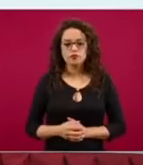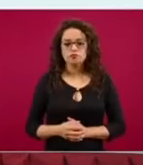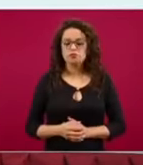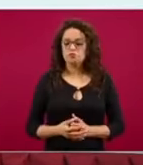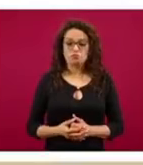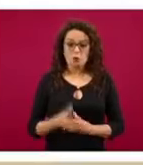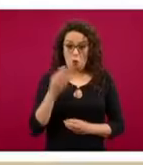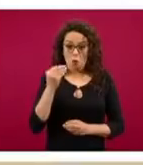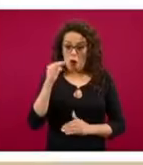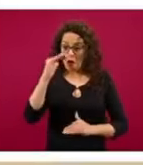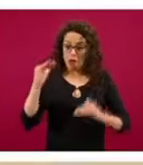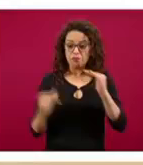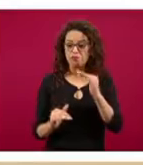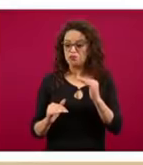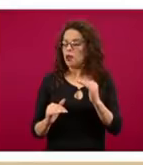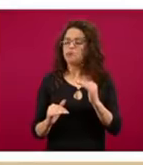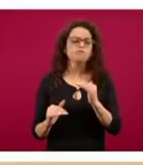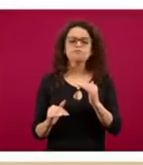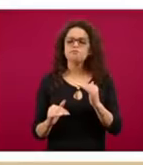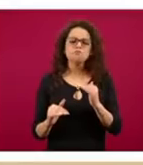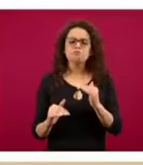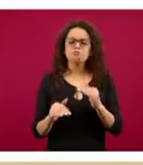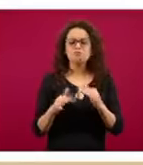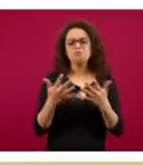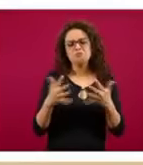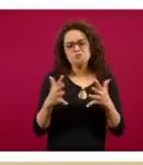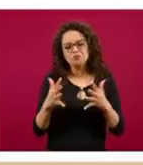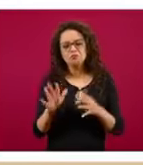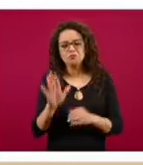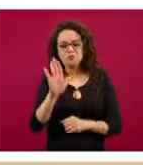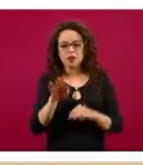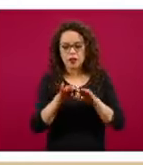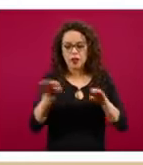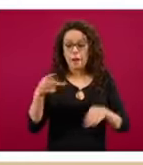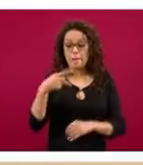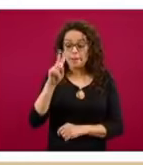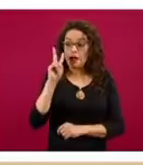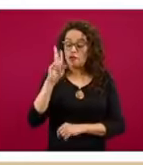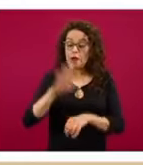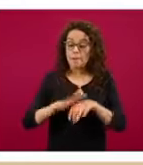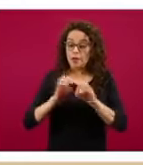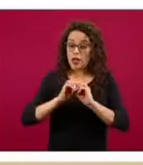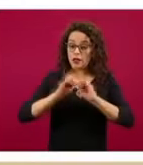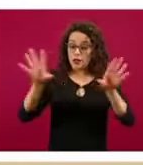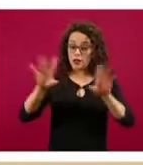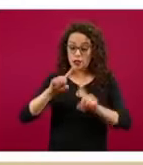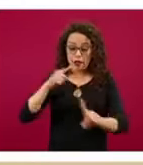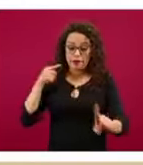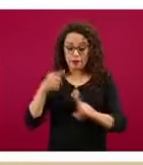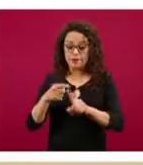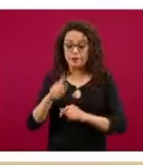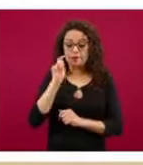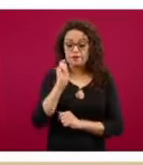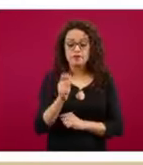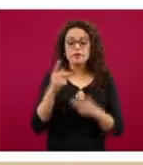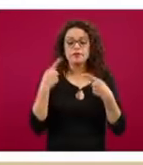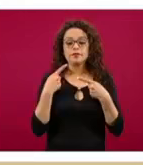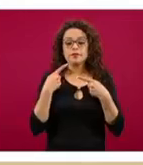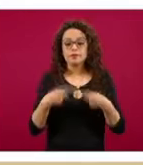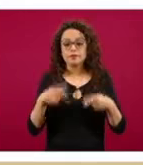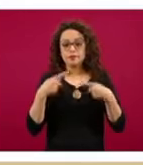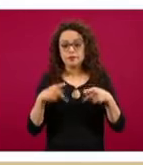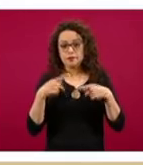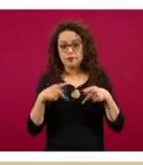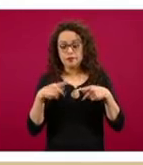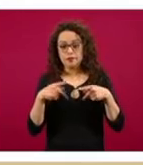diferencia importante entre hombres y mujeres, pero donde sí notamos una mayor concentración de las personas